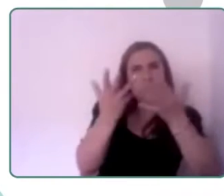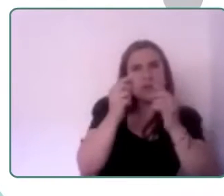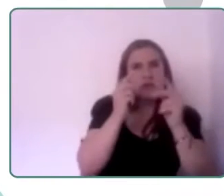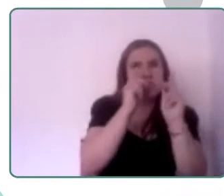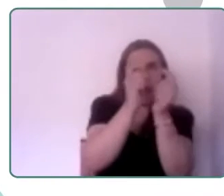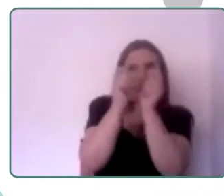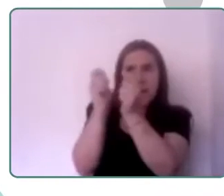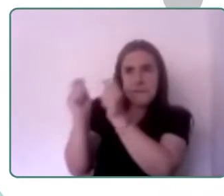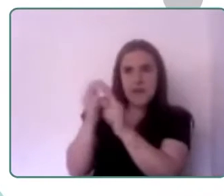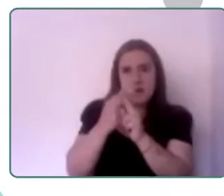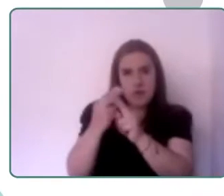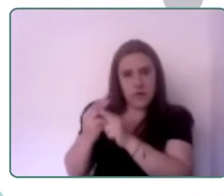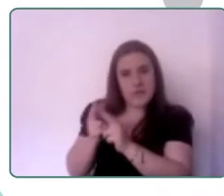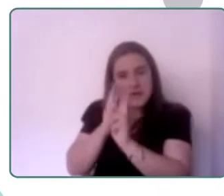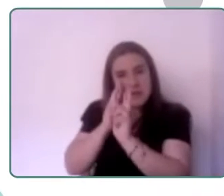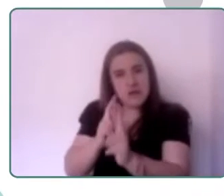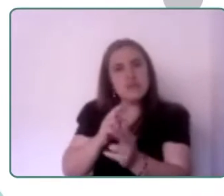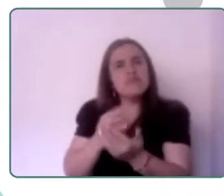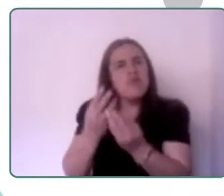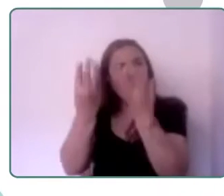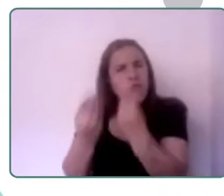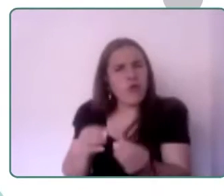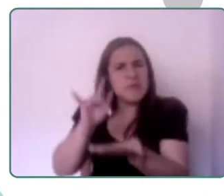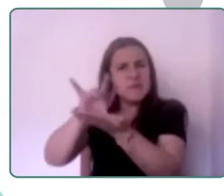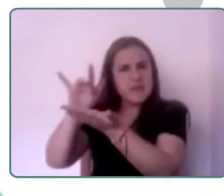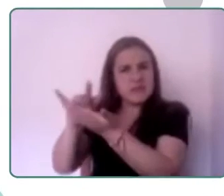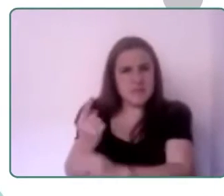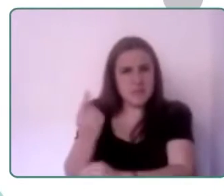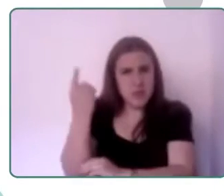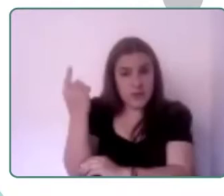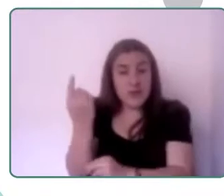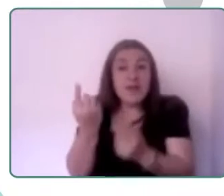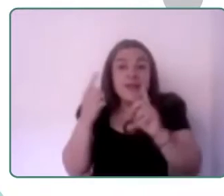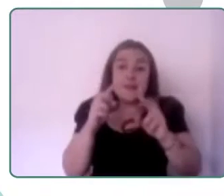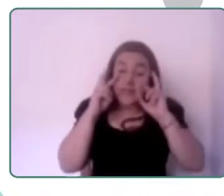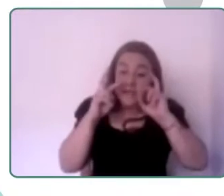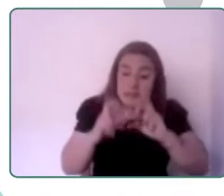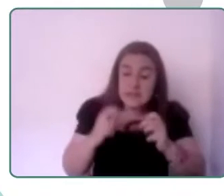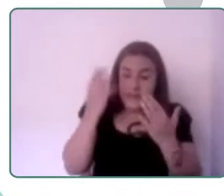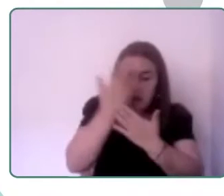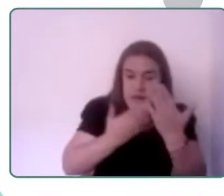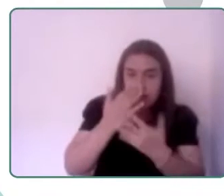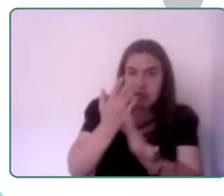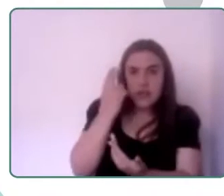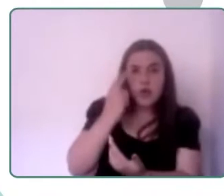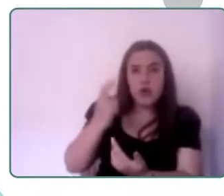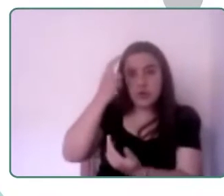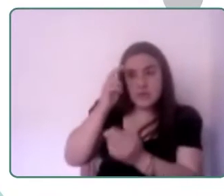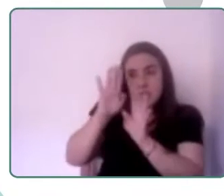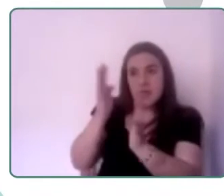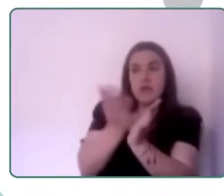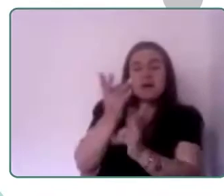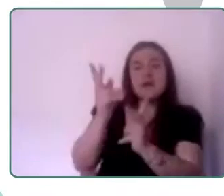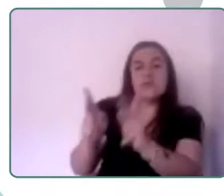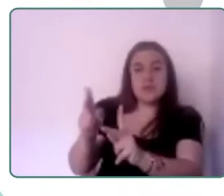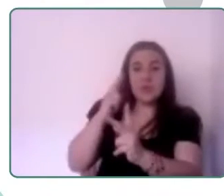de participación política y analizar los conocimientos que los estudiantes tienen en formación ciudadana durante su